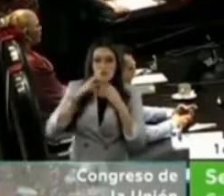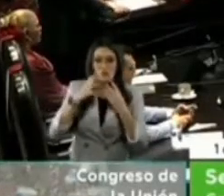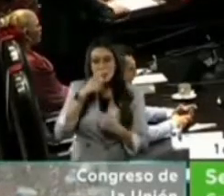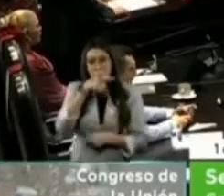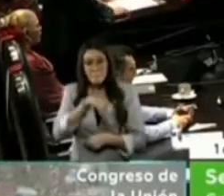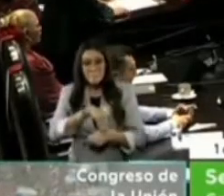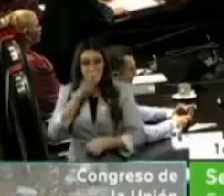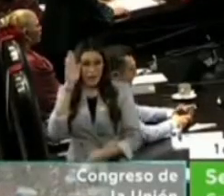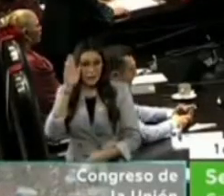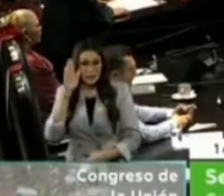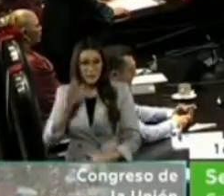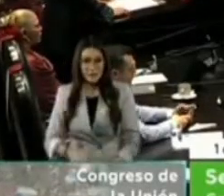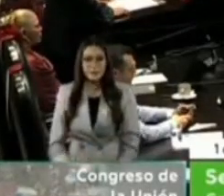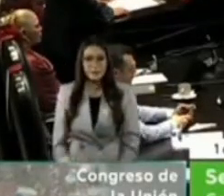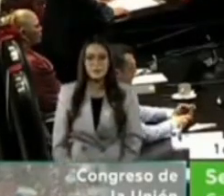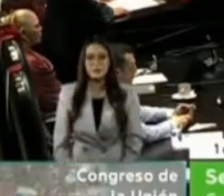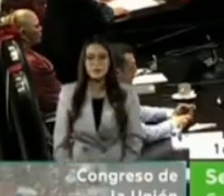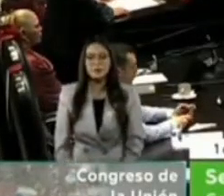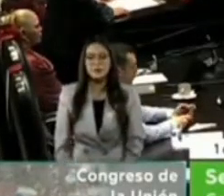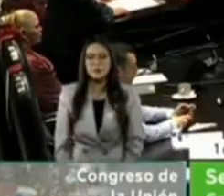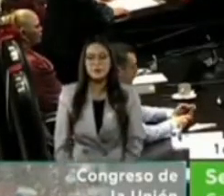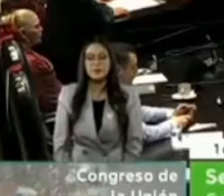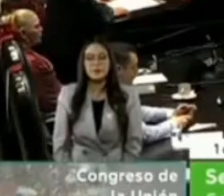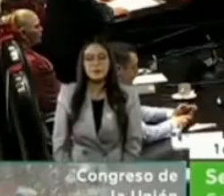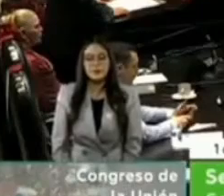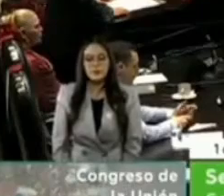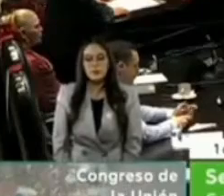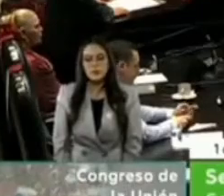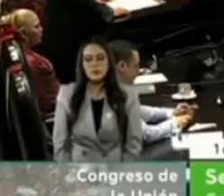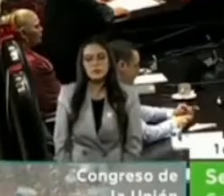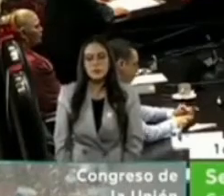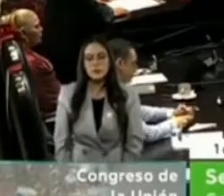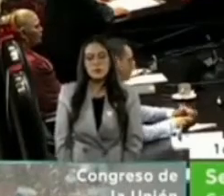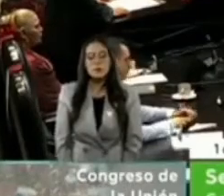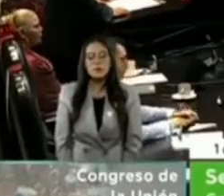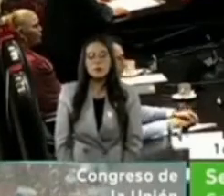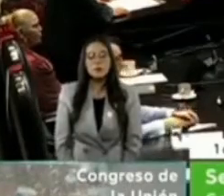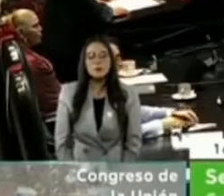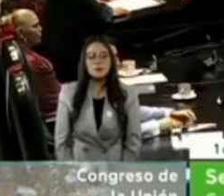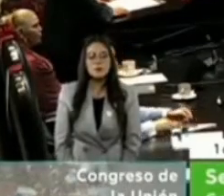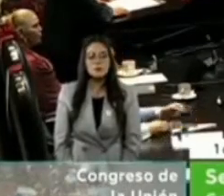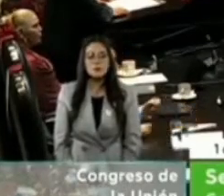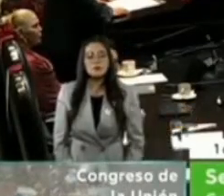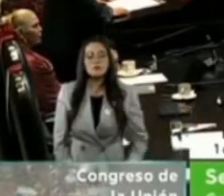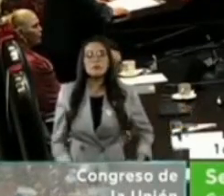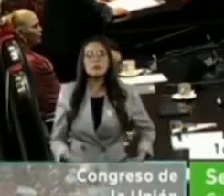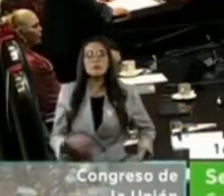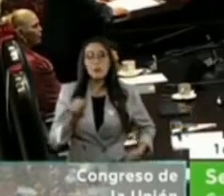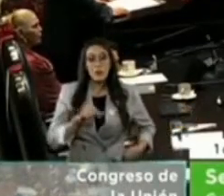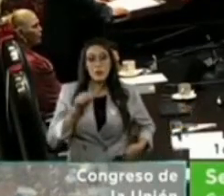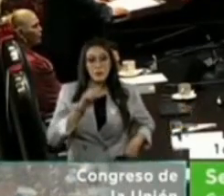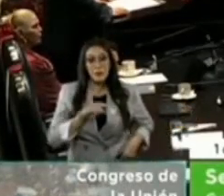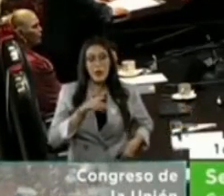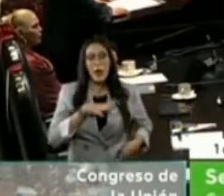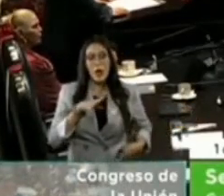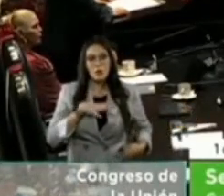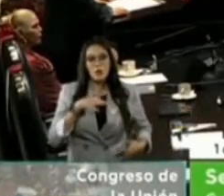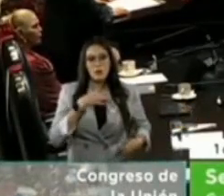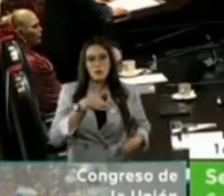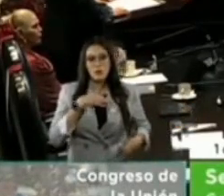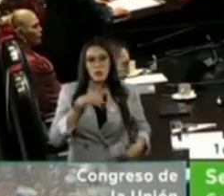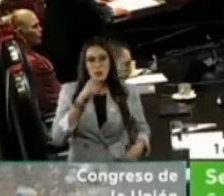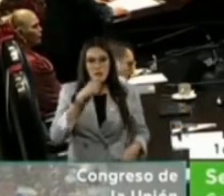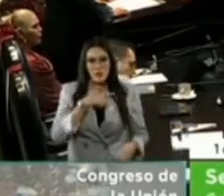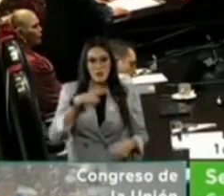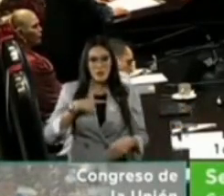esperando, yo creo, está sospechando lo peor, que le pueden dar una cadena perpetua, porque al igual